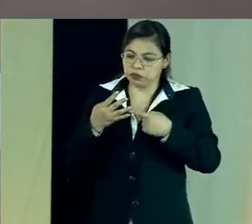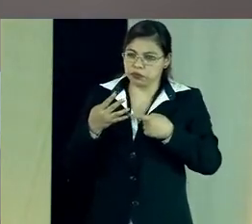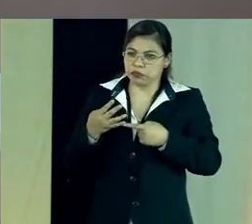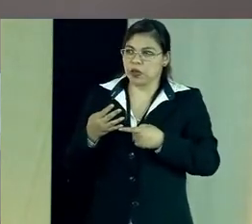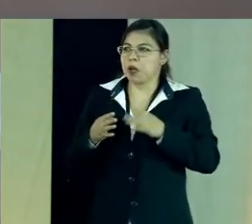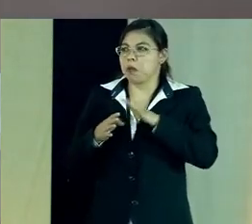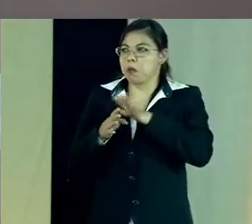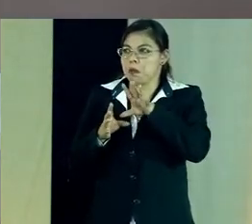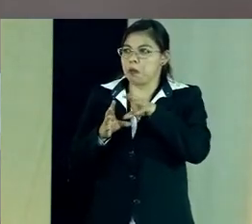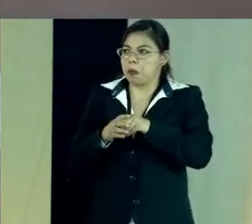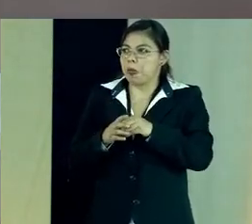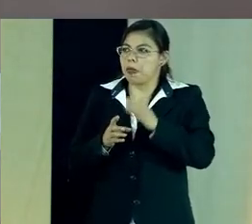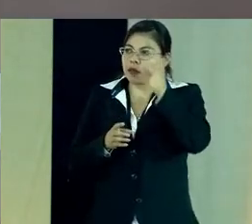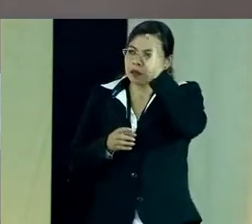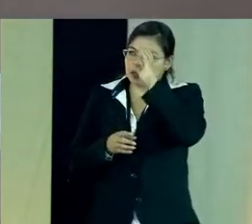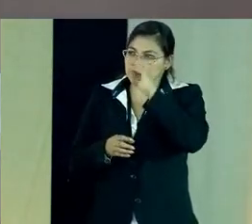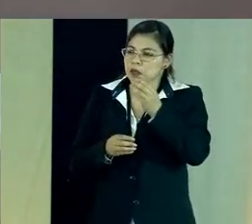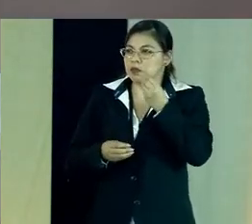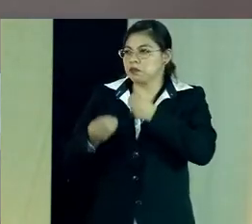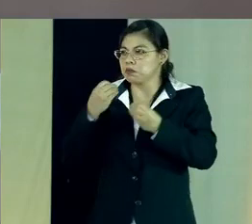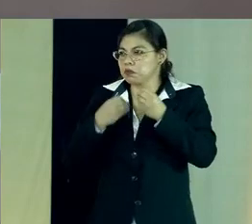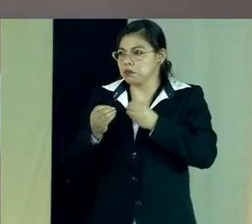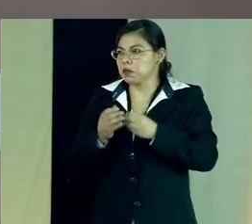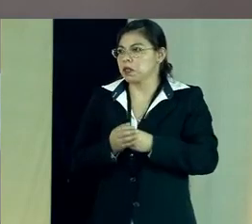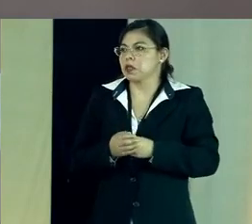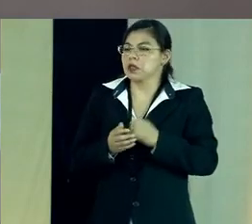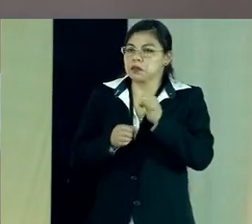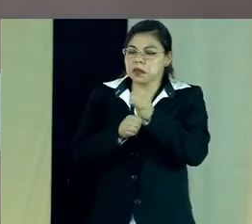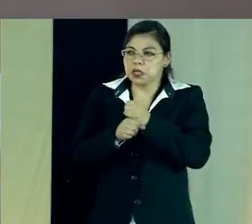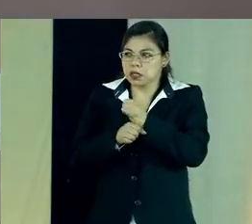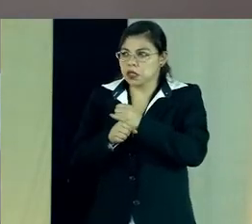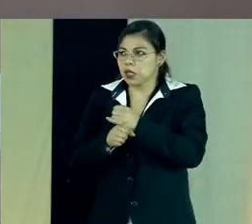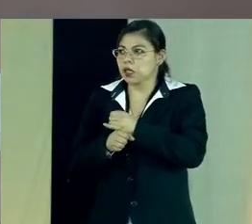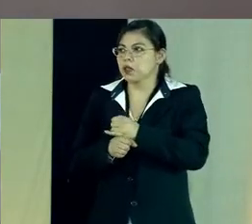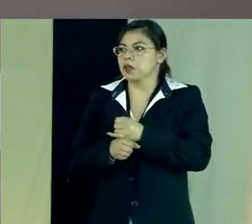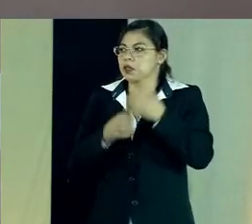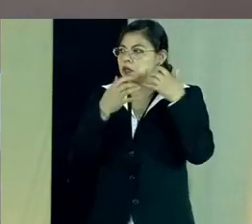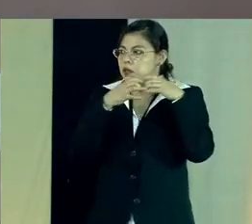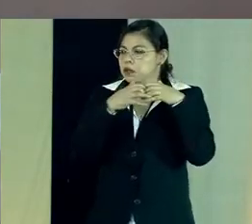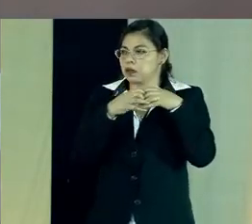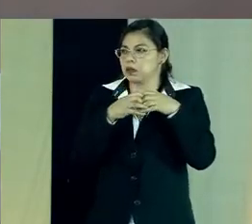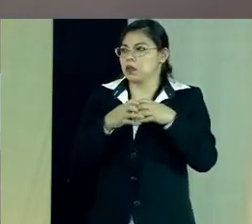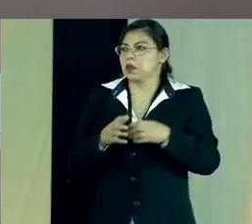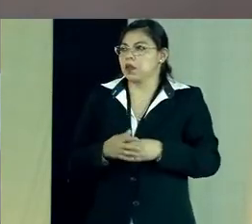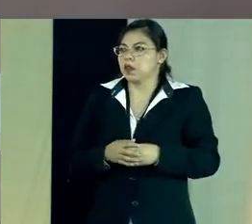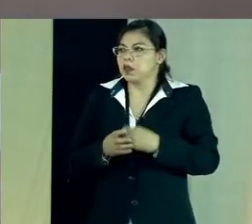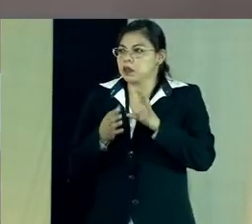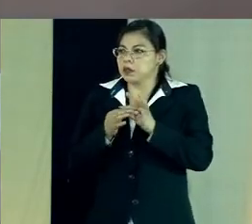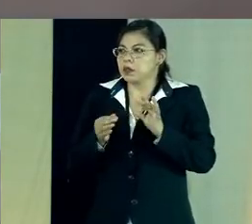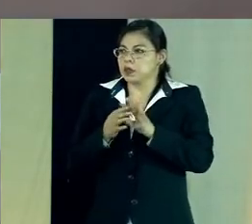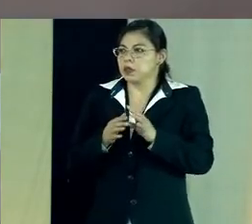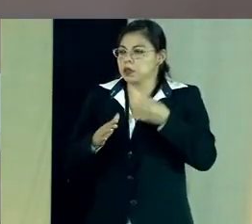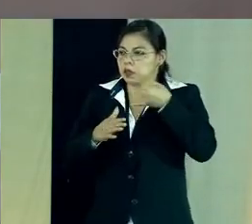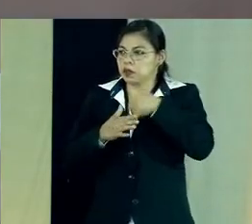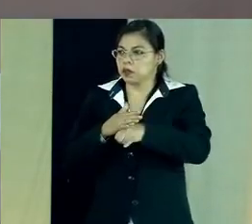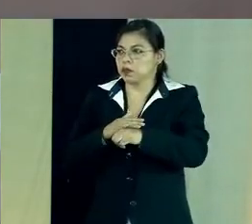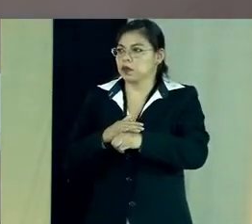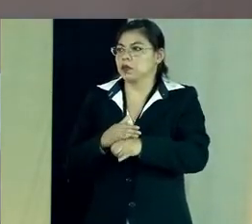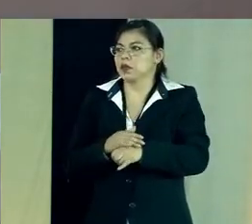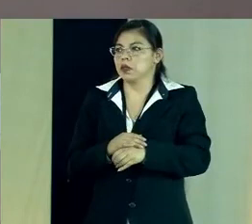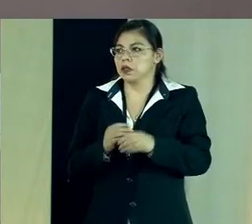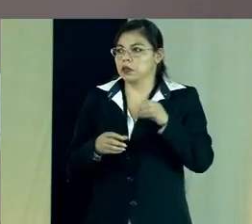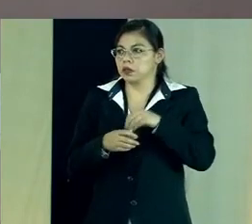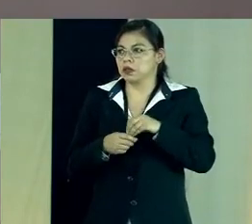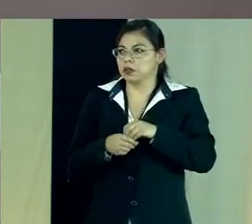alimentos investigadores del cerebro de desentrañar los secretos del gusto